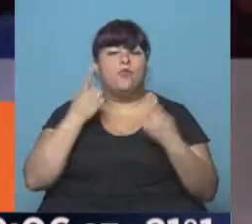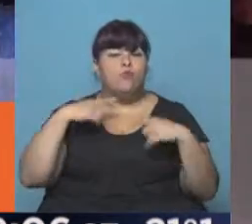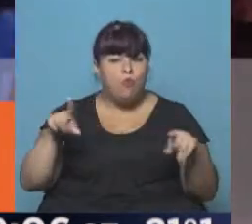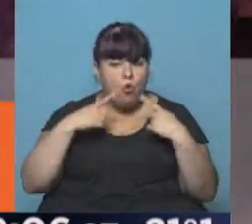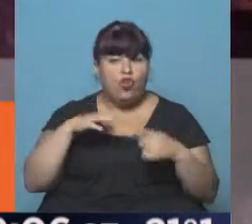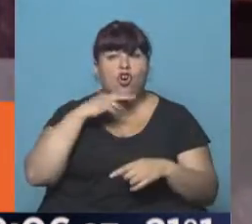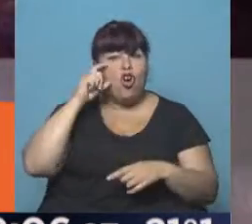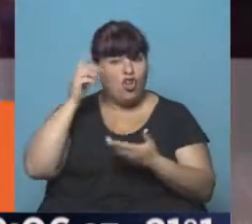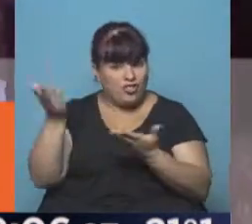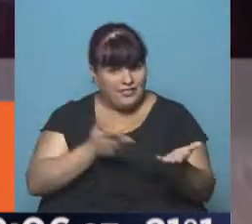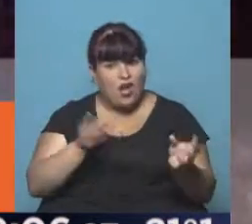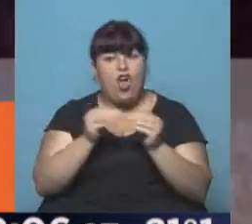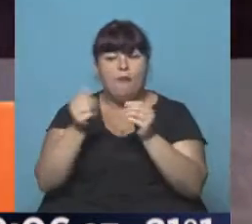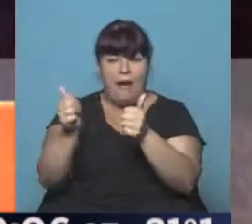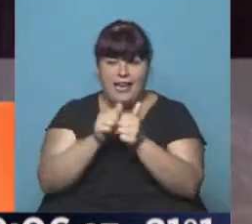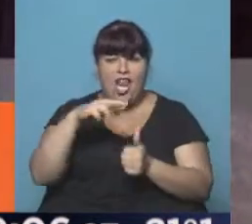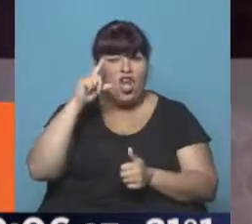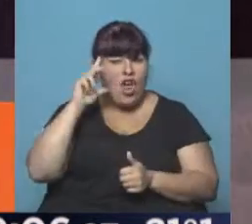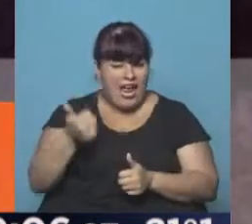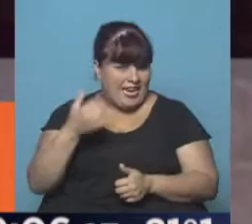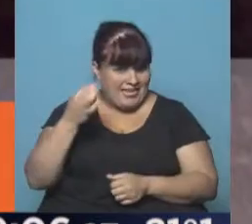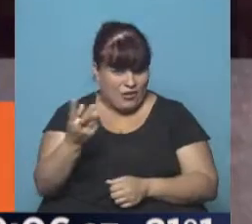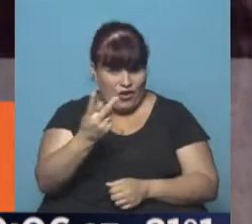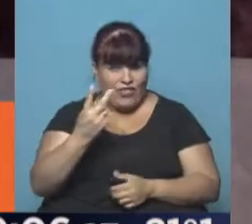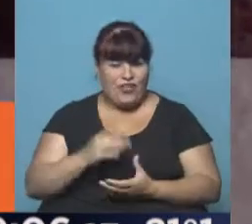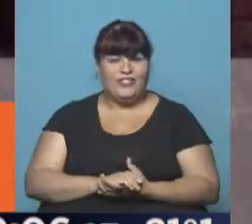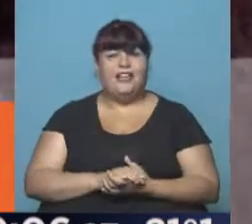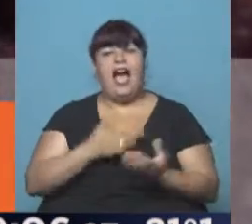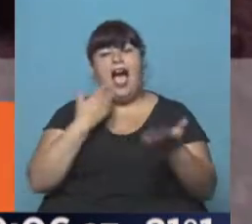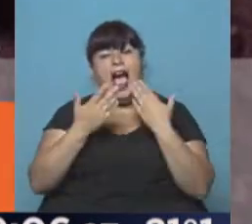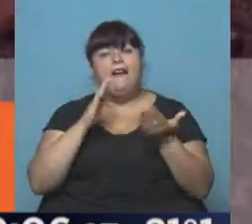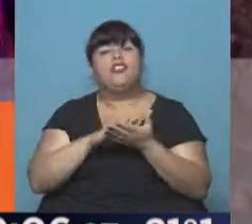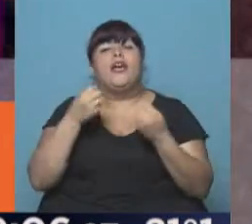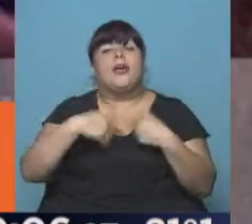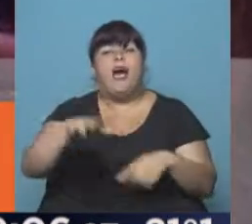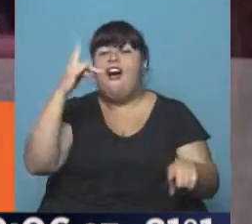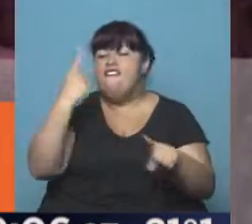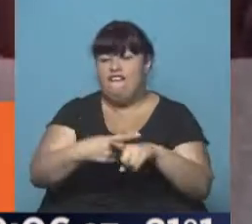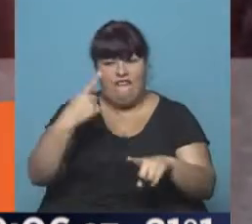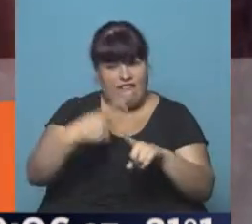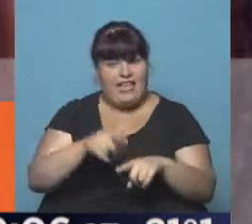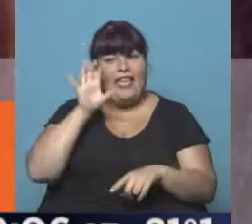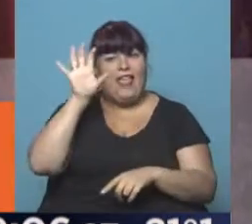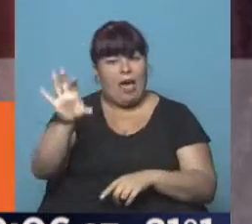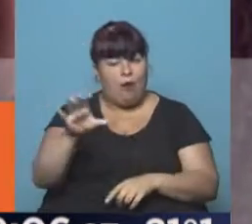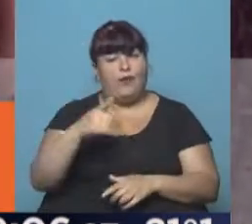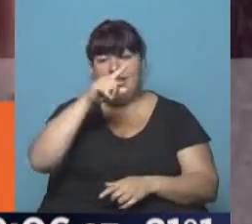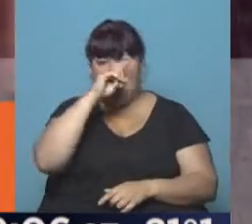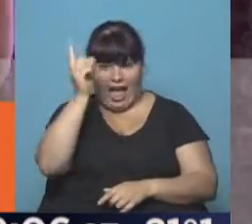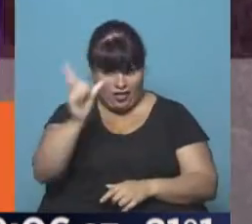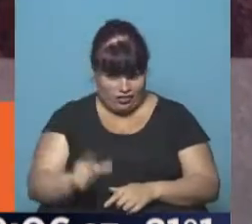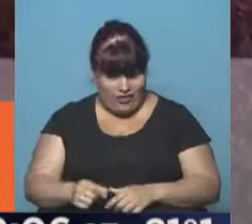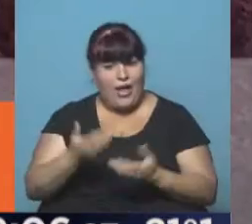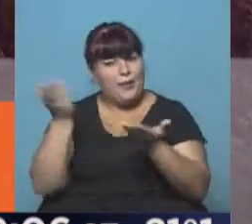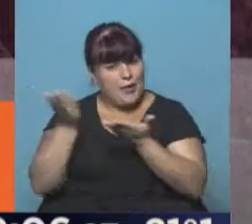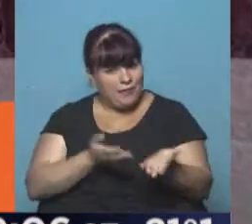músicos. José, adelante, con tu compañera, con Noelia, seguramente, para hablar de lo que va a ser una fiesta provincial y nacional, por